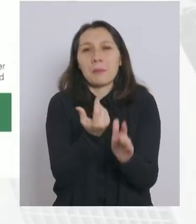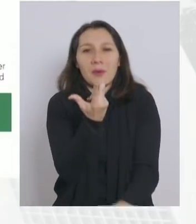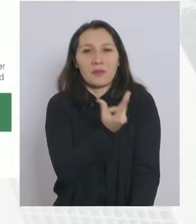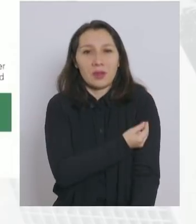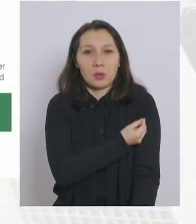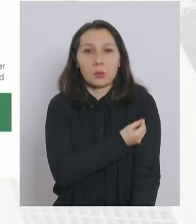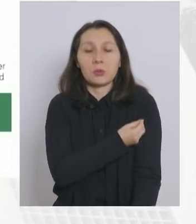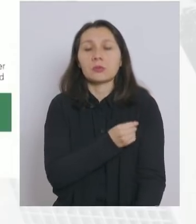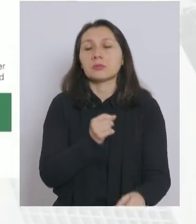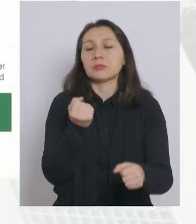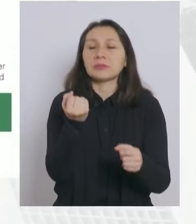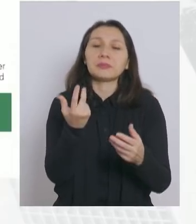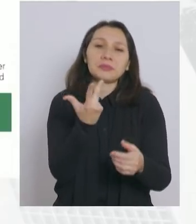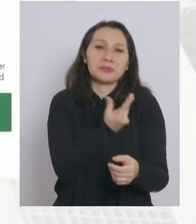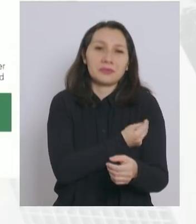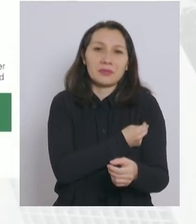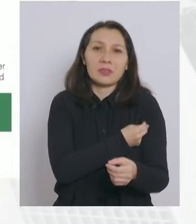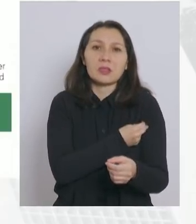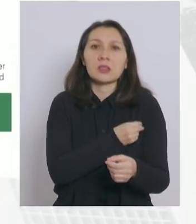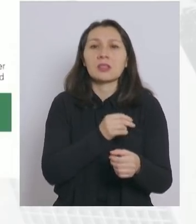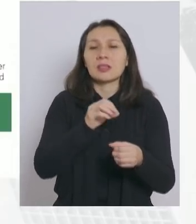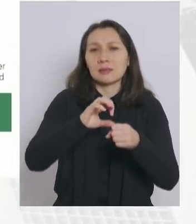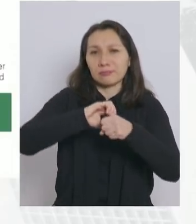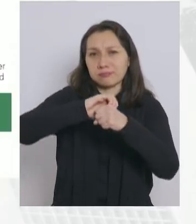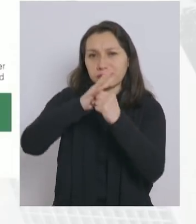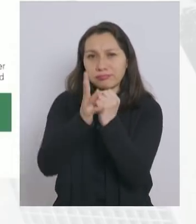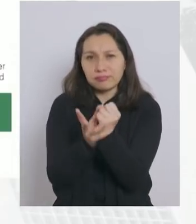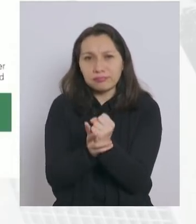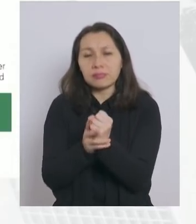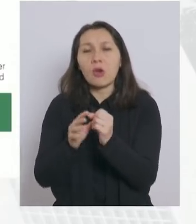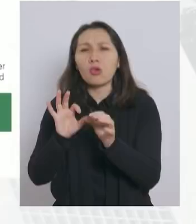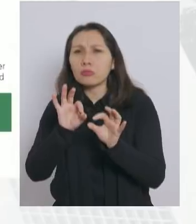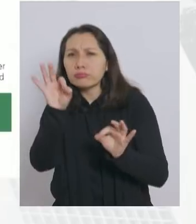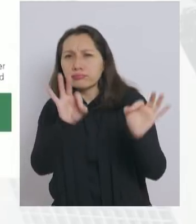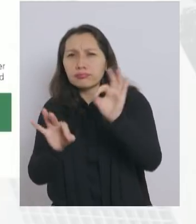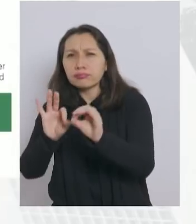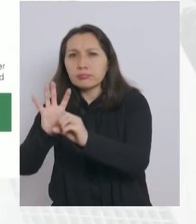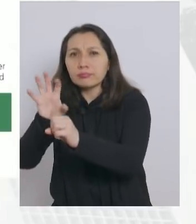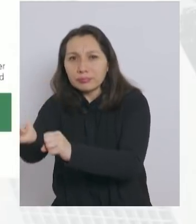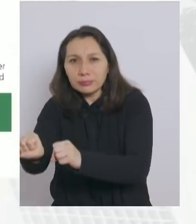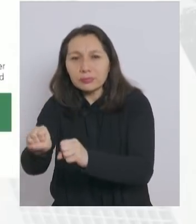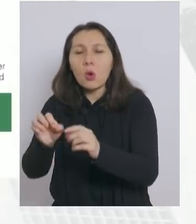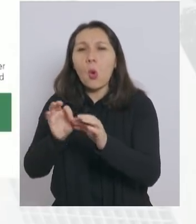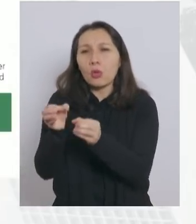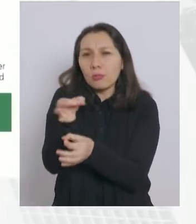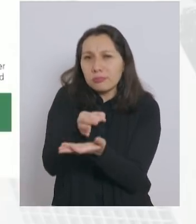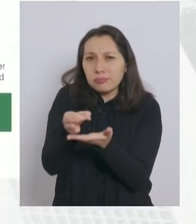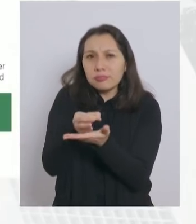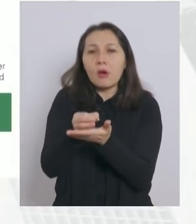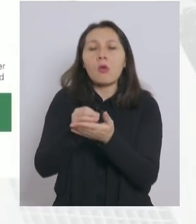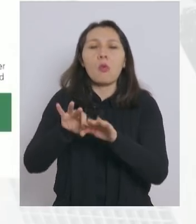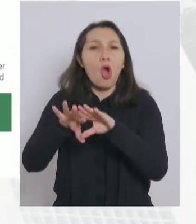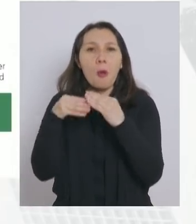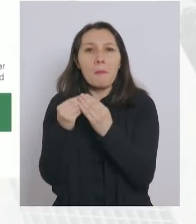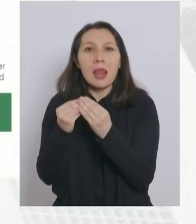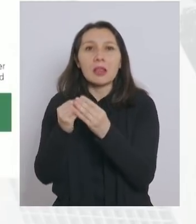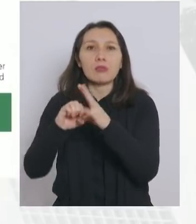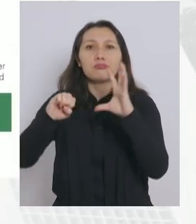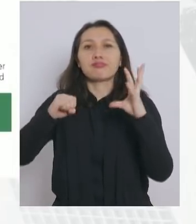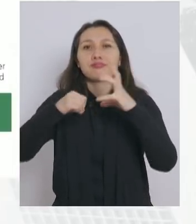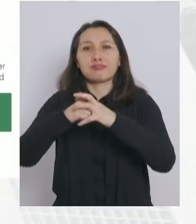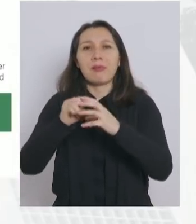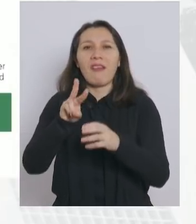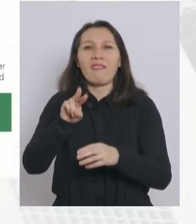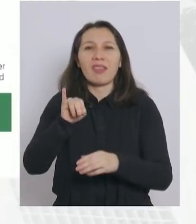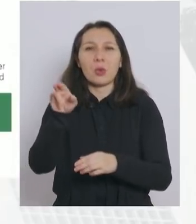¿ya? Tenemos vacunas de tipo ácido nucleico, de vector viral, basada en proteína o de virus completo. Hay varias de